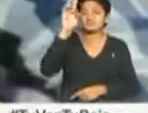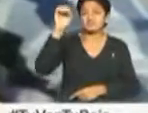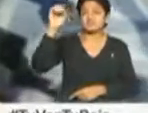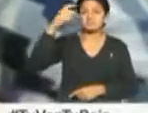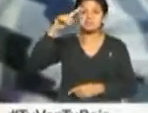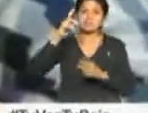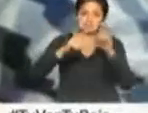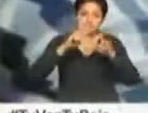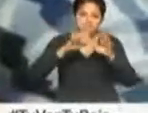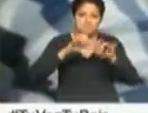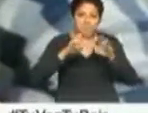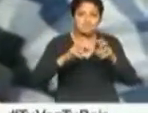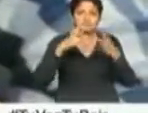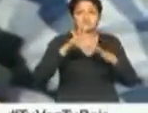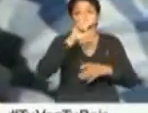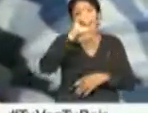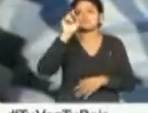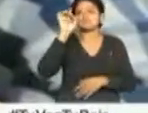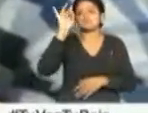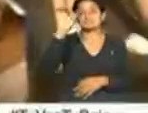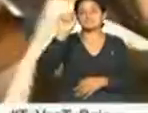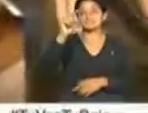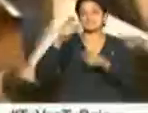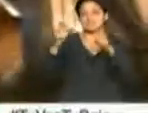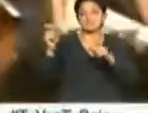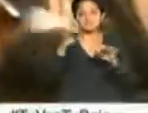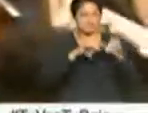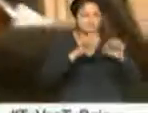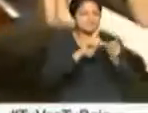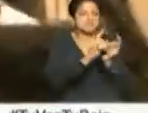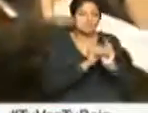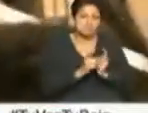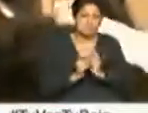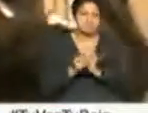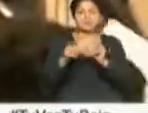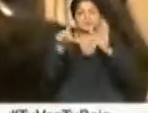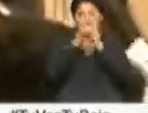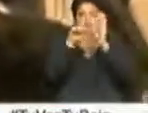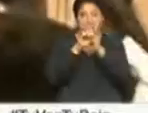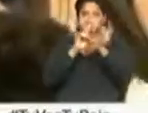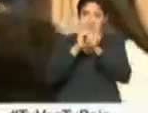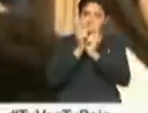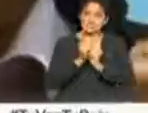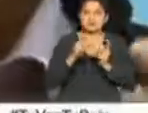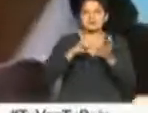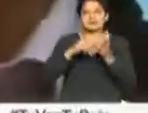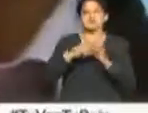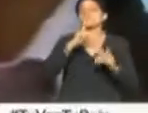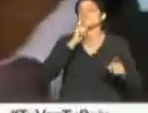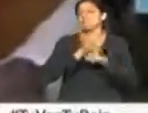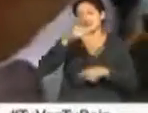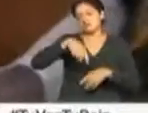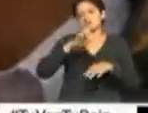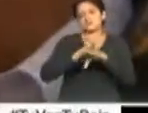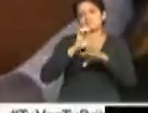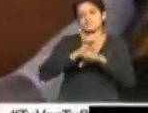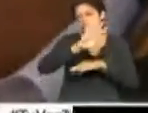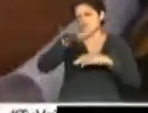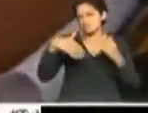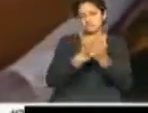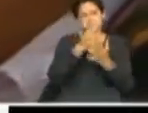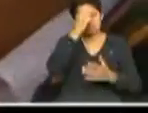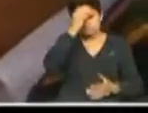y 38.000 personas editaron el texto. De esta manera, el Código Ingenios refleja la inteligencia colectiva enfocada en